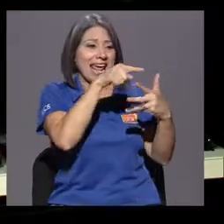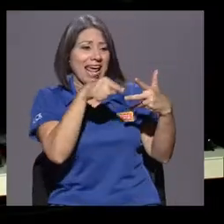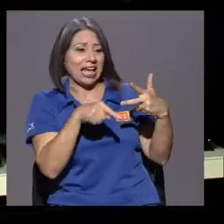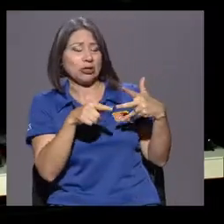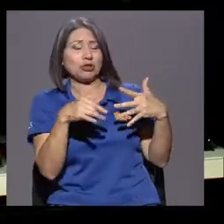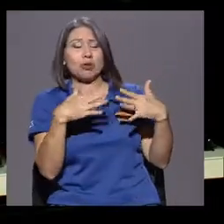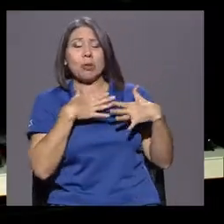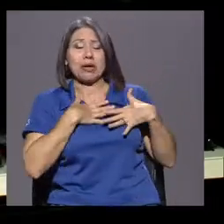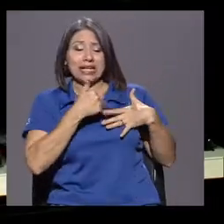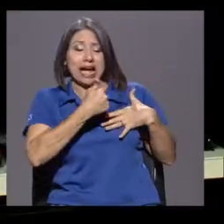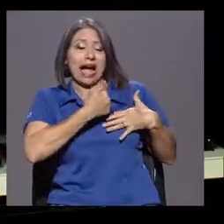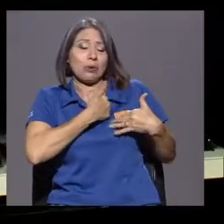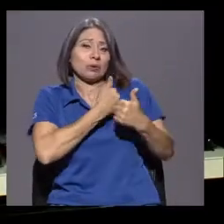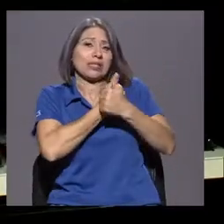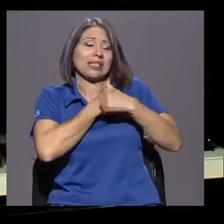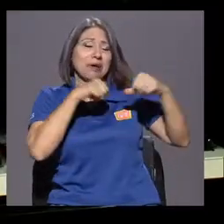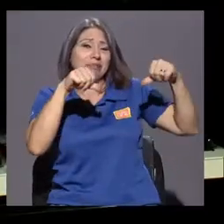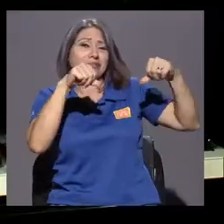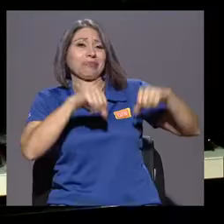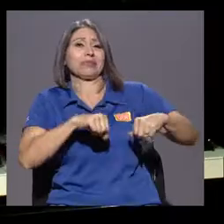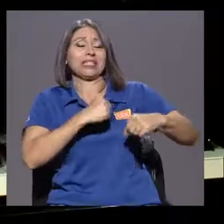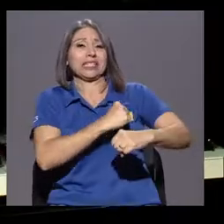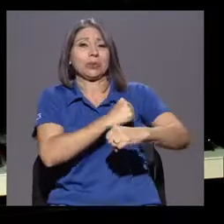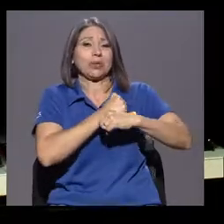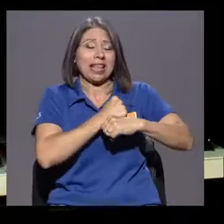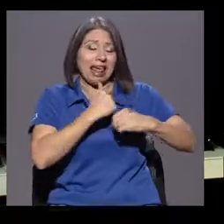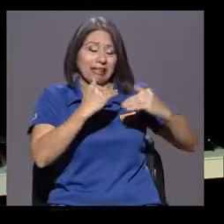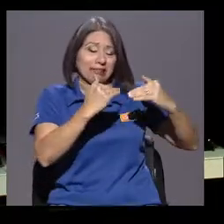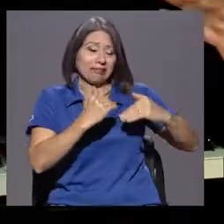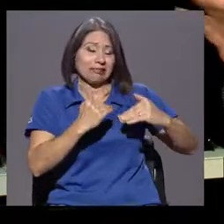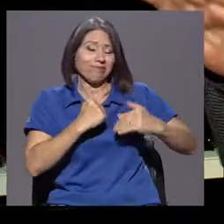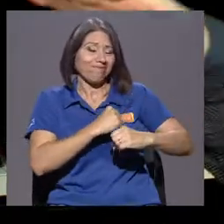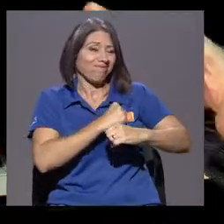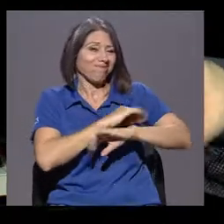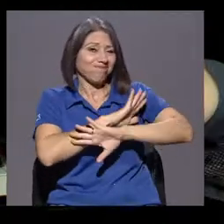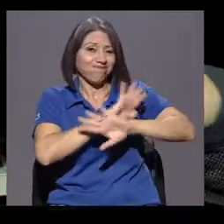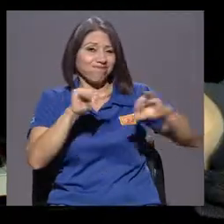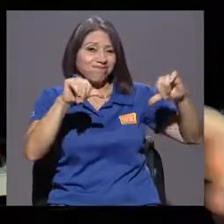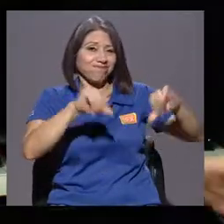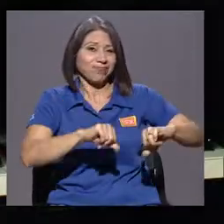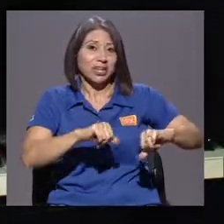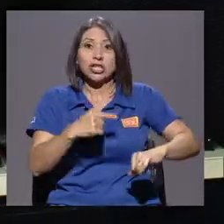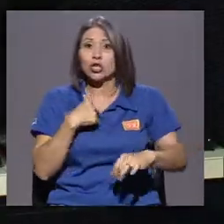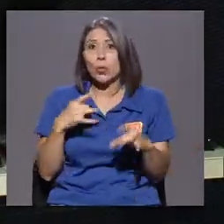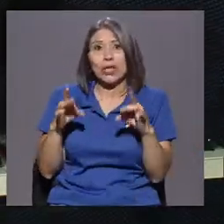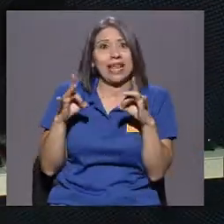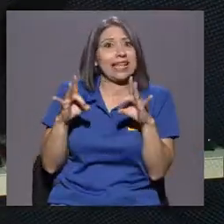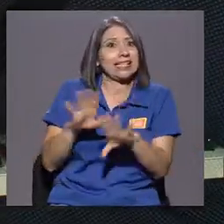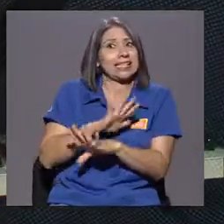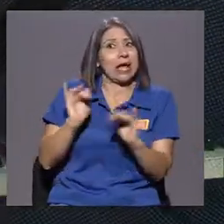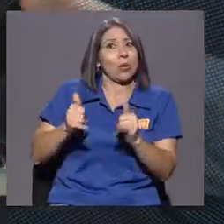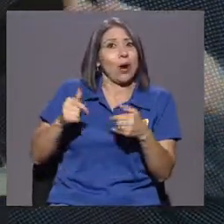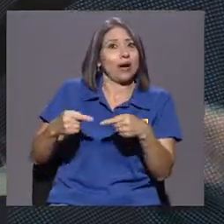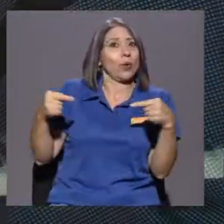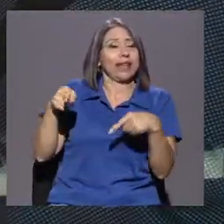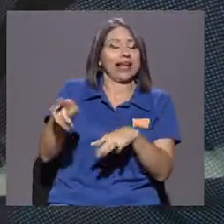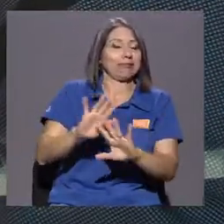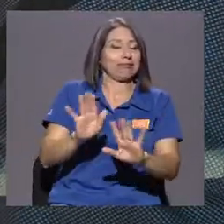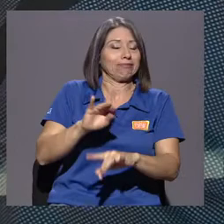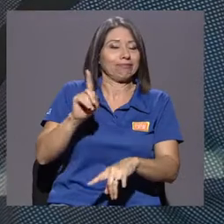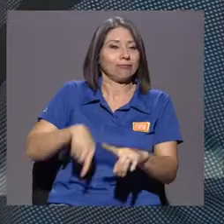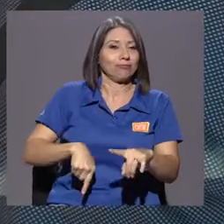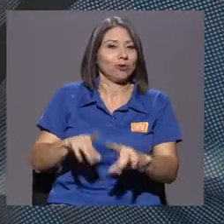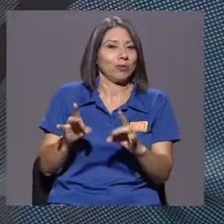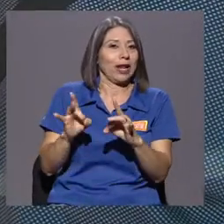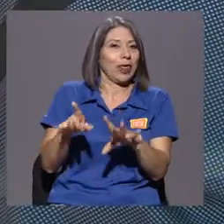en su seguridad en sí mismos era detestado yo tener que jugar contra él hubiera detestado de mi